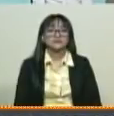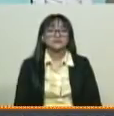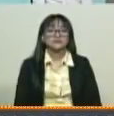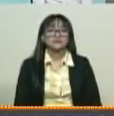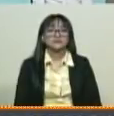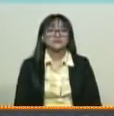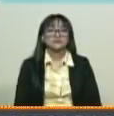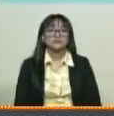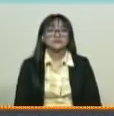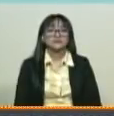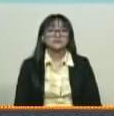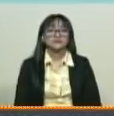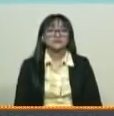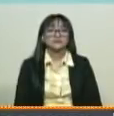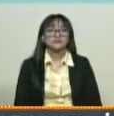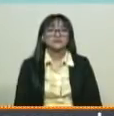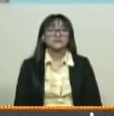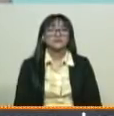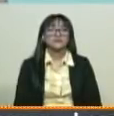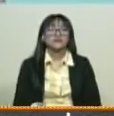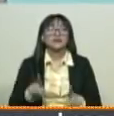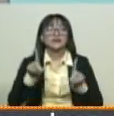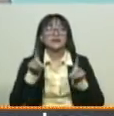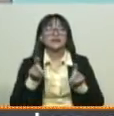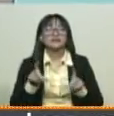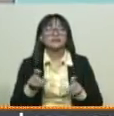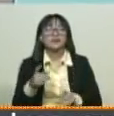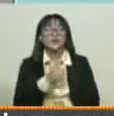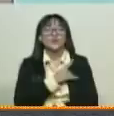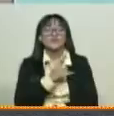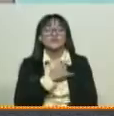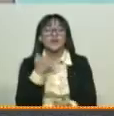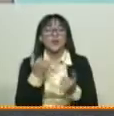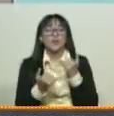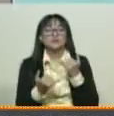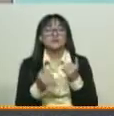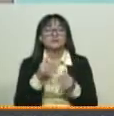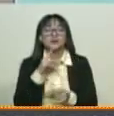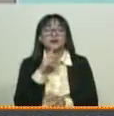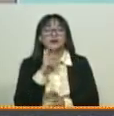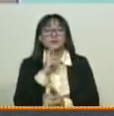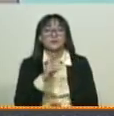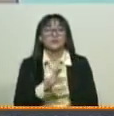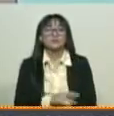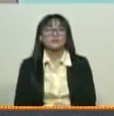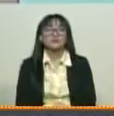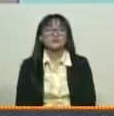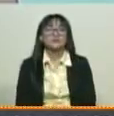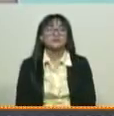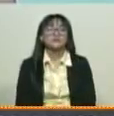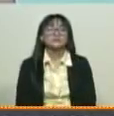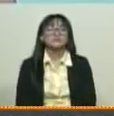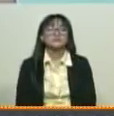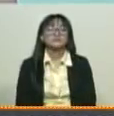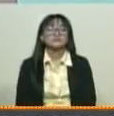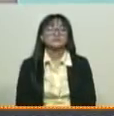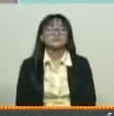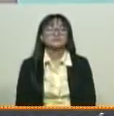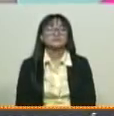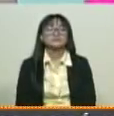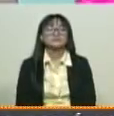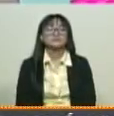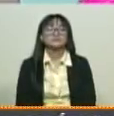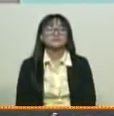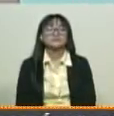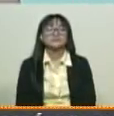Como en los exámenes de la universidad, voy a empezar por la más fácil, la última. Eso fue una cosa que se le chispoteó al Badulaque de Luis